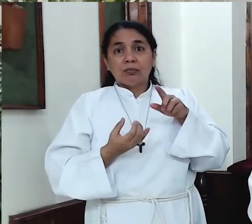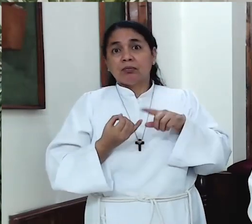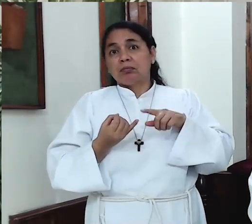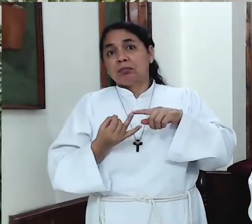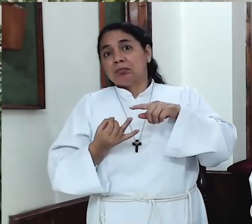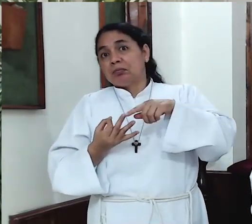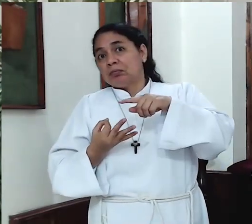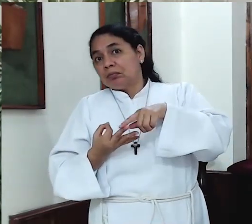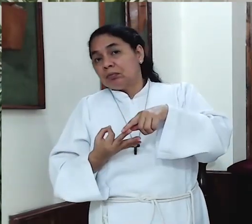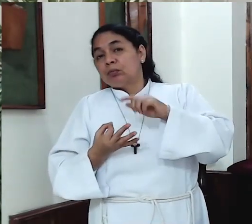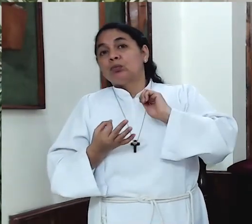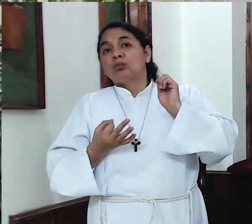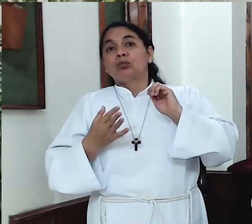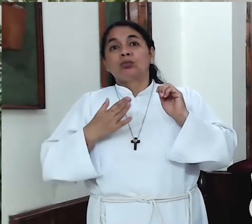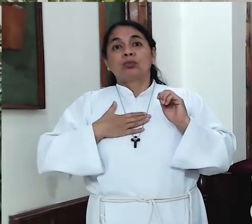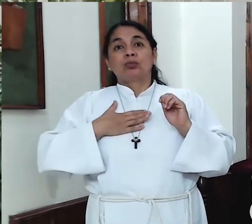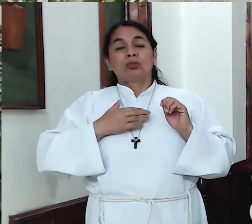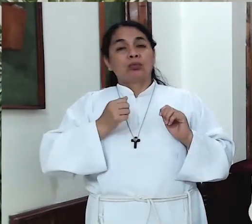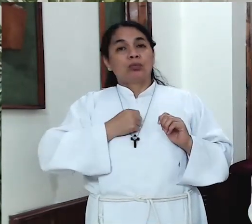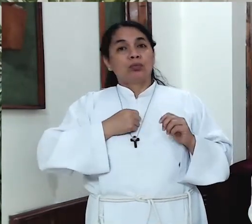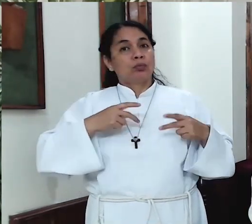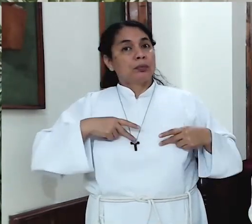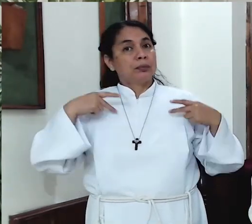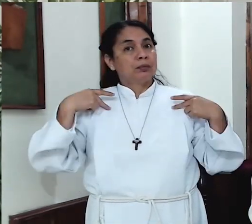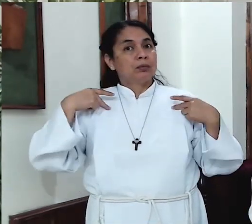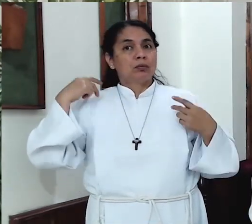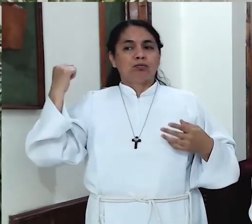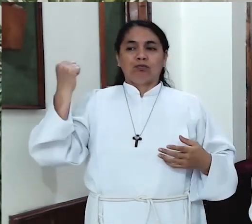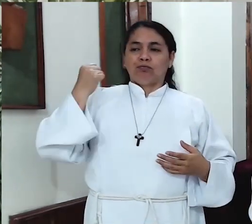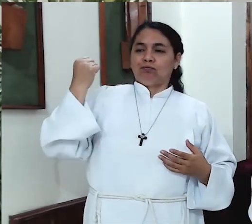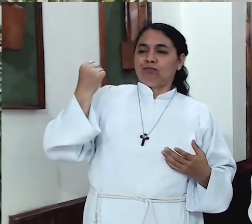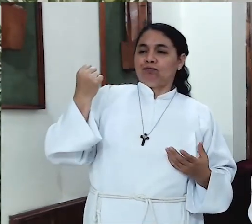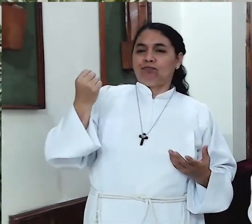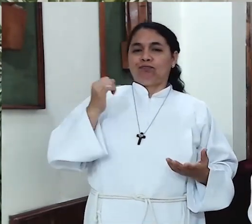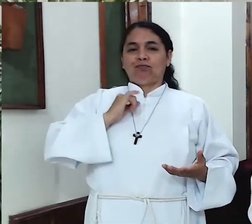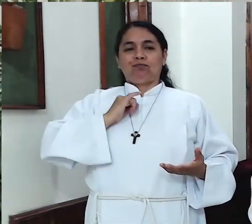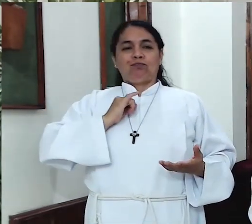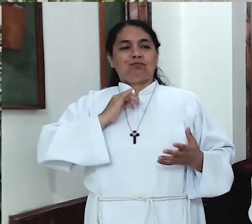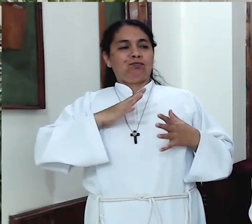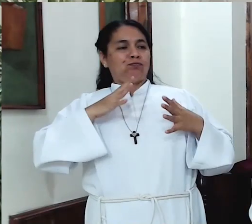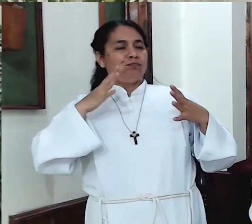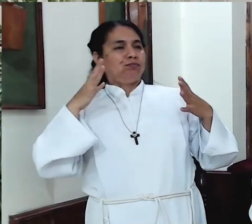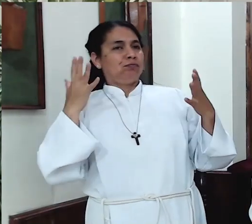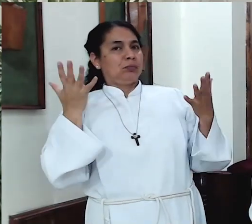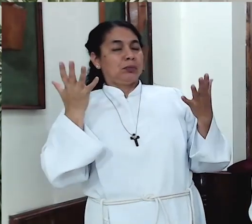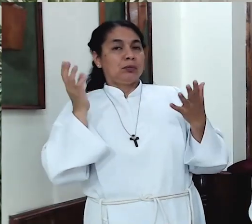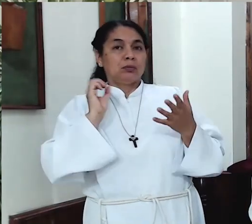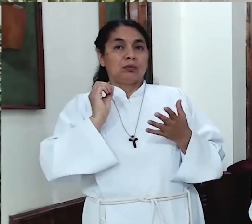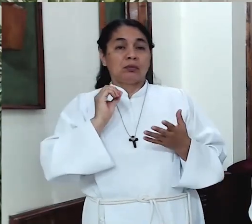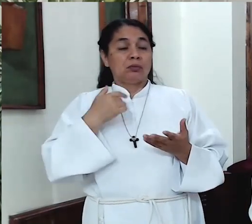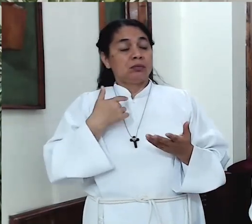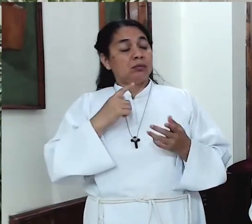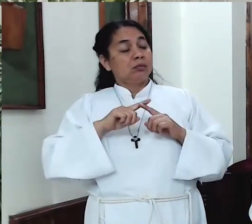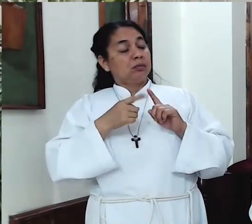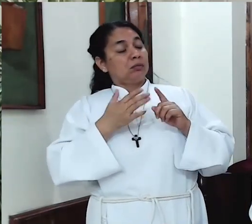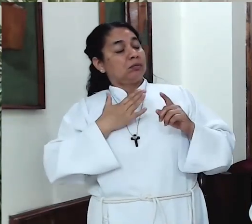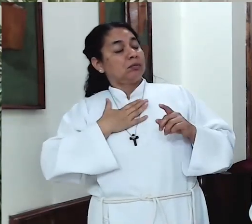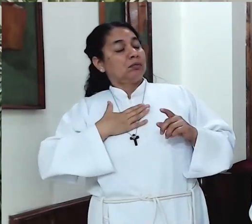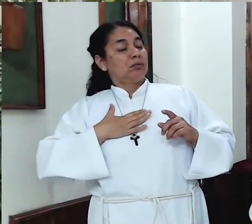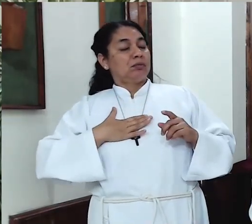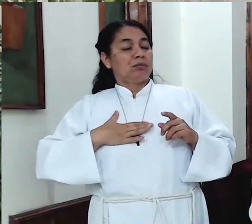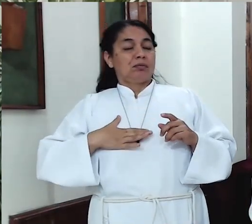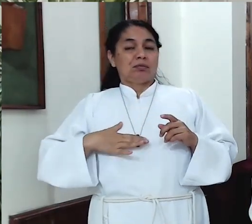el tesoro de nuestra vida es la fama, la grandeza, los privilegios, los